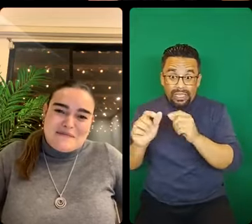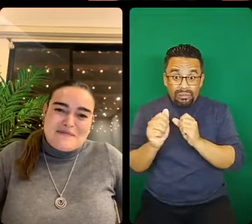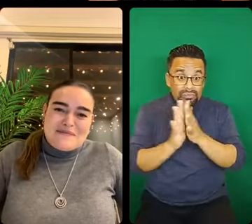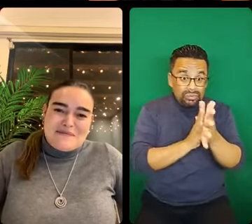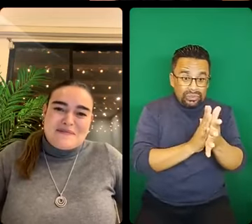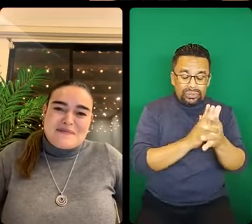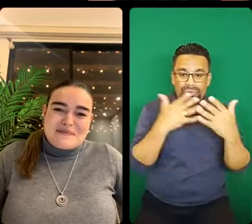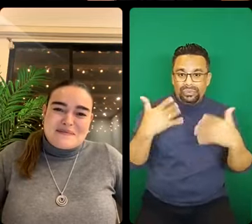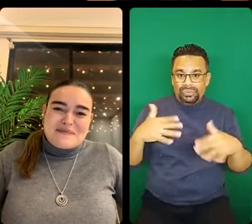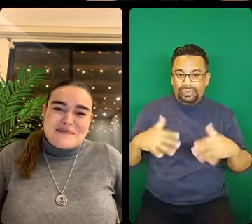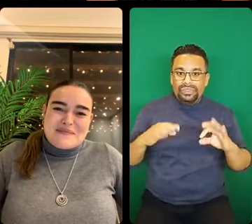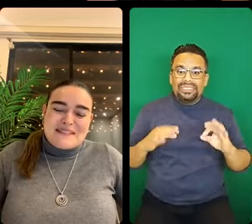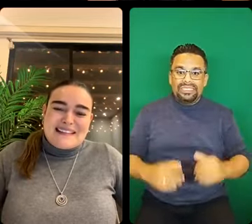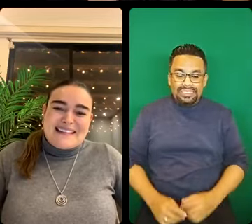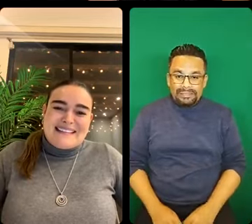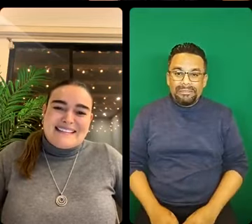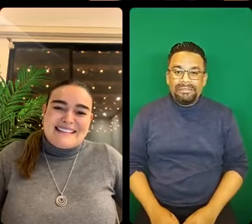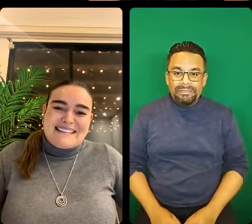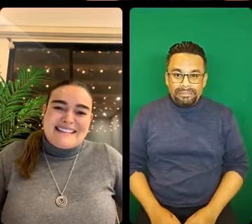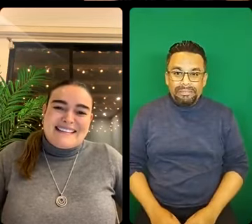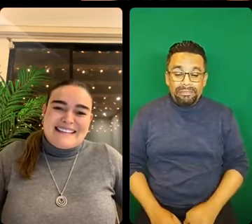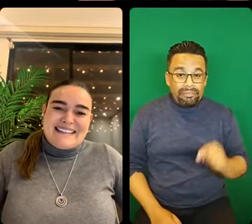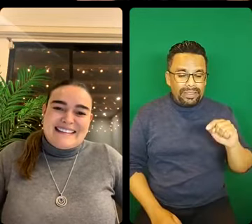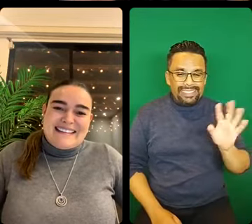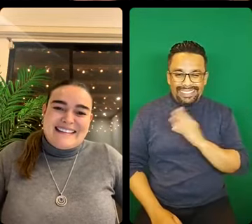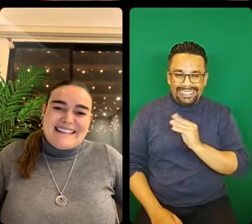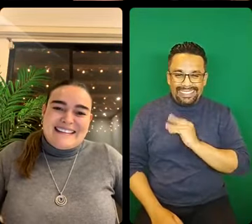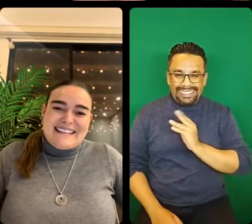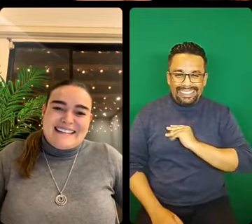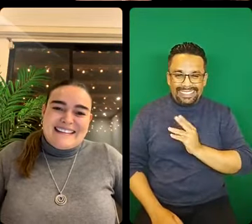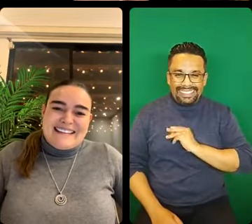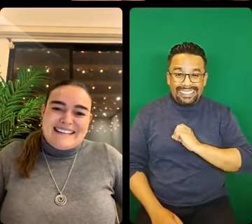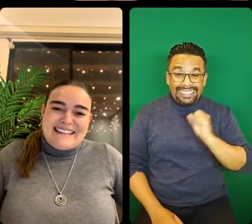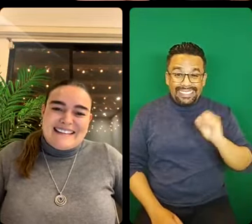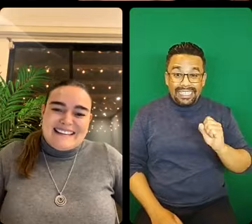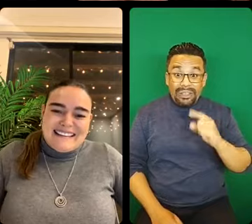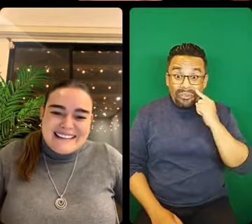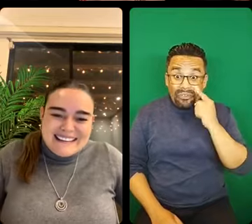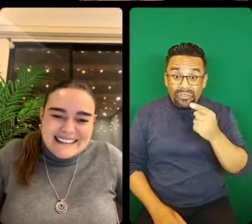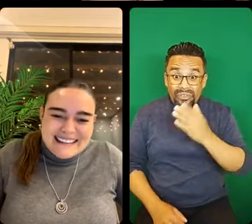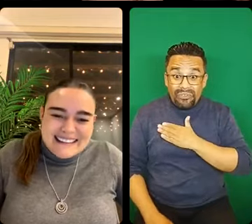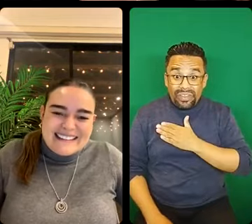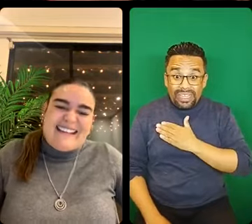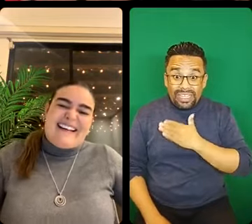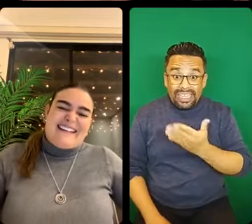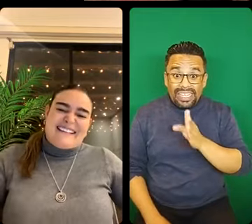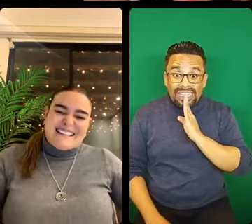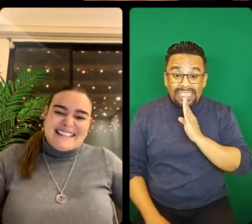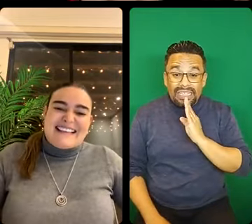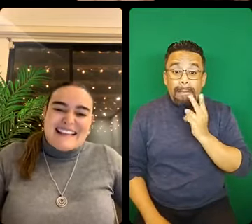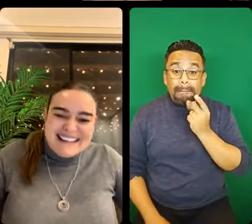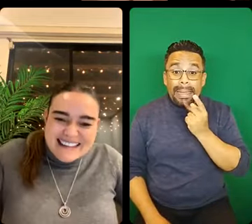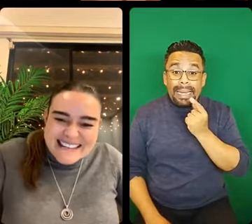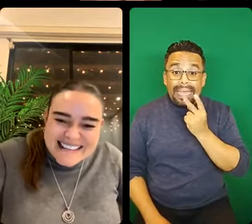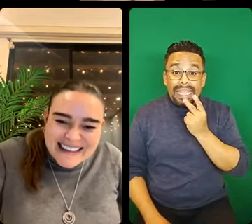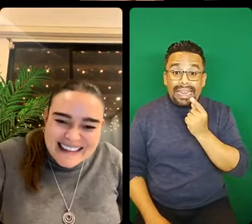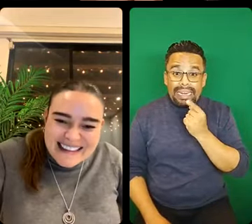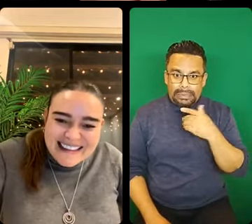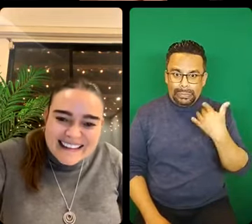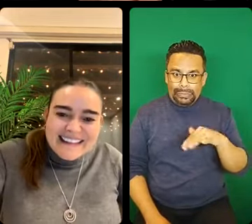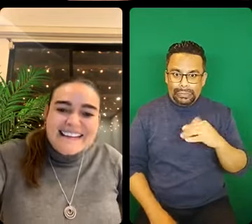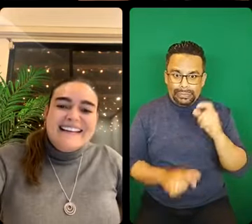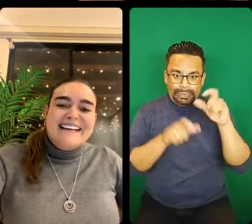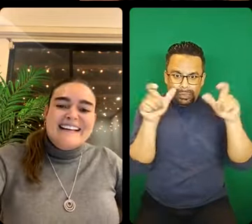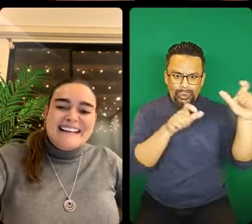tema. Sí, estoy muy feliz. Además, ahí estoy viendo felicitaciones a los chicos de Pereira. O sea, hay mucha gente que está ahí